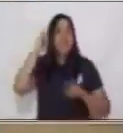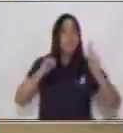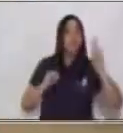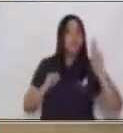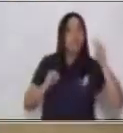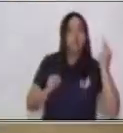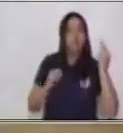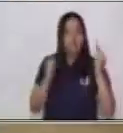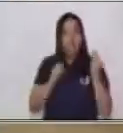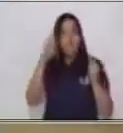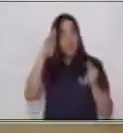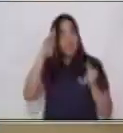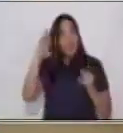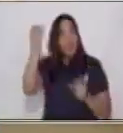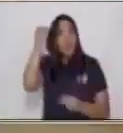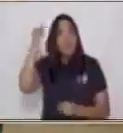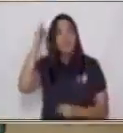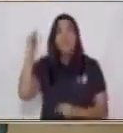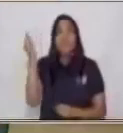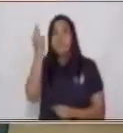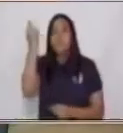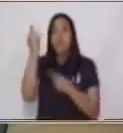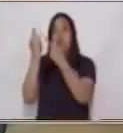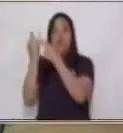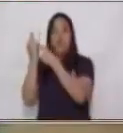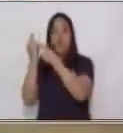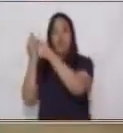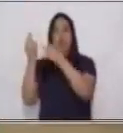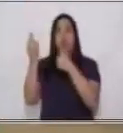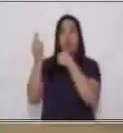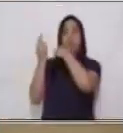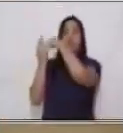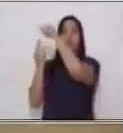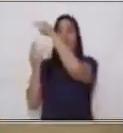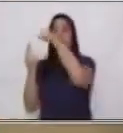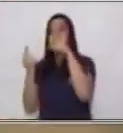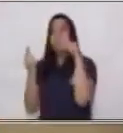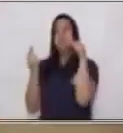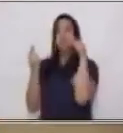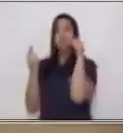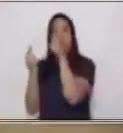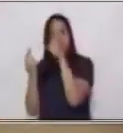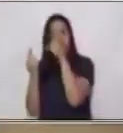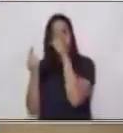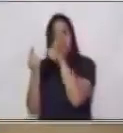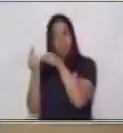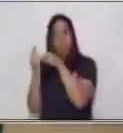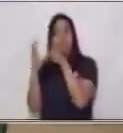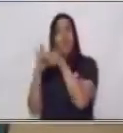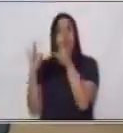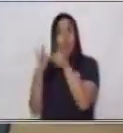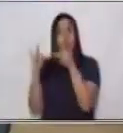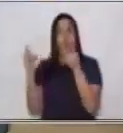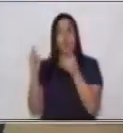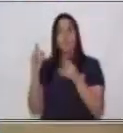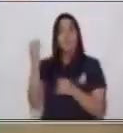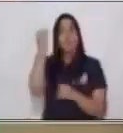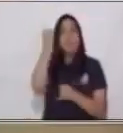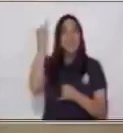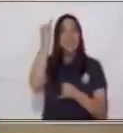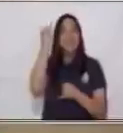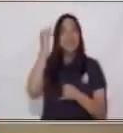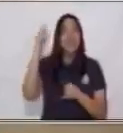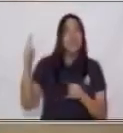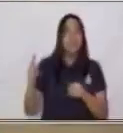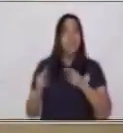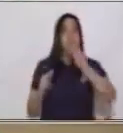Las ideas principales, aquello sobre lo que gira el texto en sí, y las secundarias, lo vamos a decir de esta forma, lo que